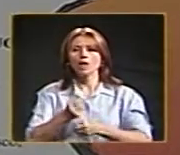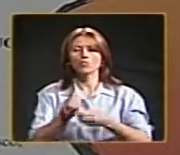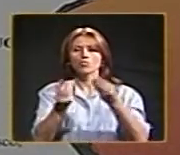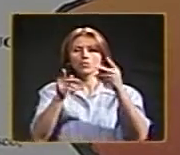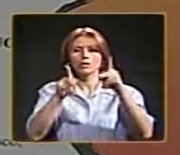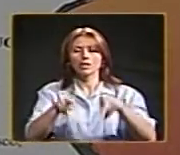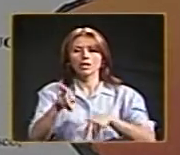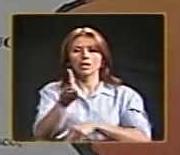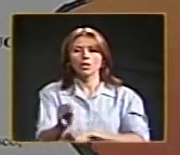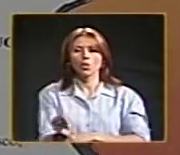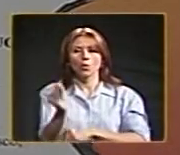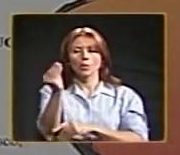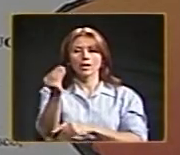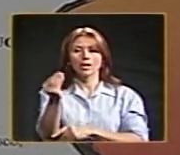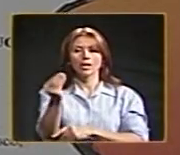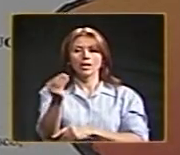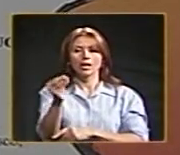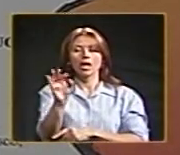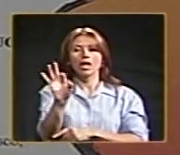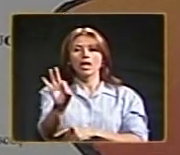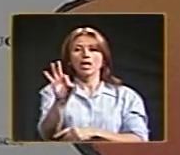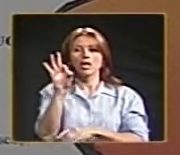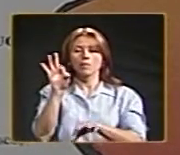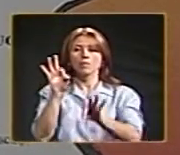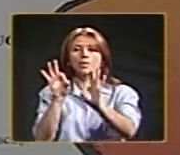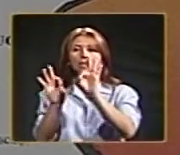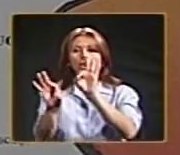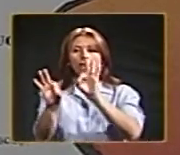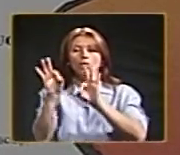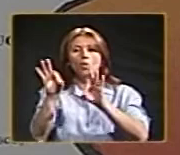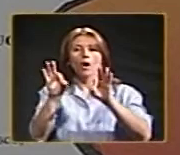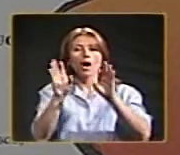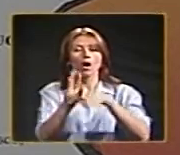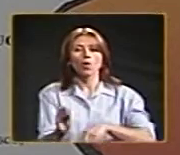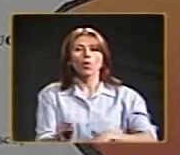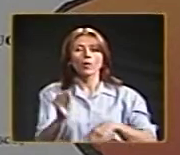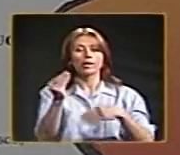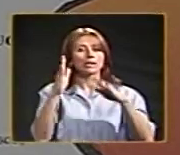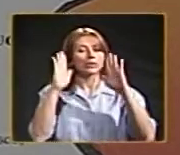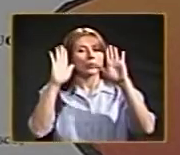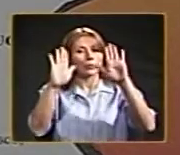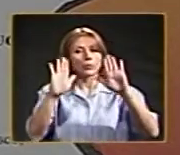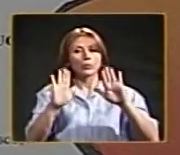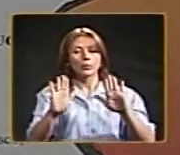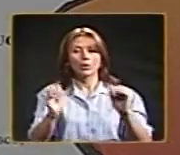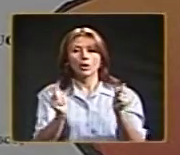Este año he invitado a jóvenes virtuosos de la guitarra costarricense